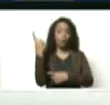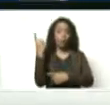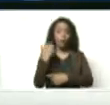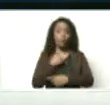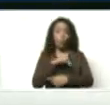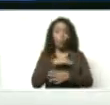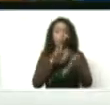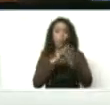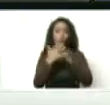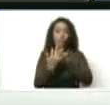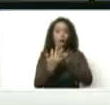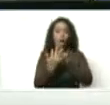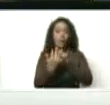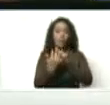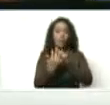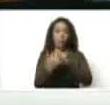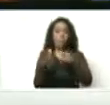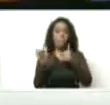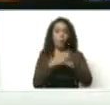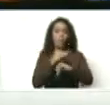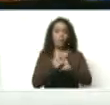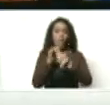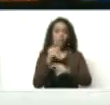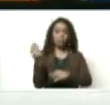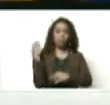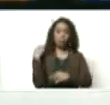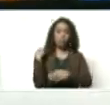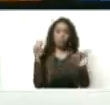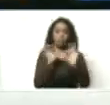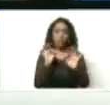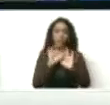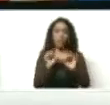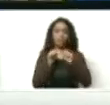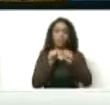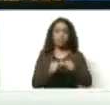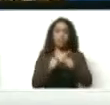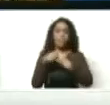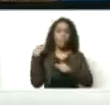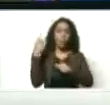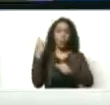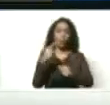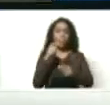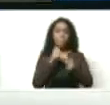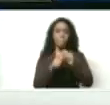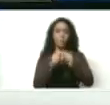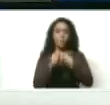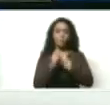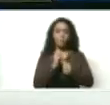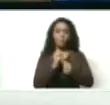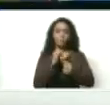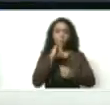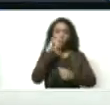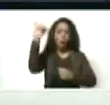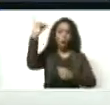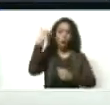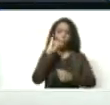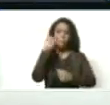nuestro barrio los cerraron y no nos dijeron nada y nos quedamos sin ambulatorio papá papá